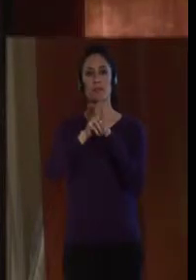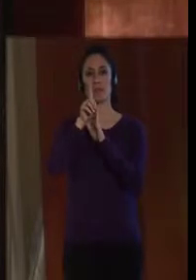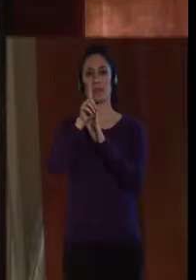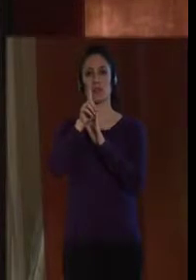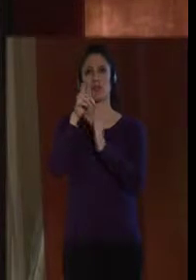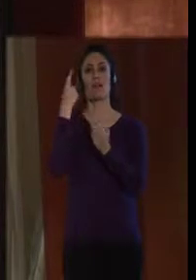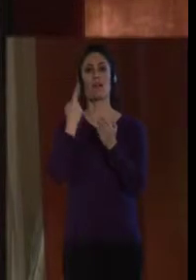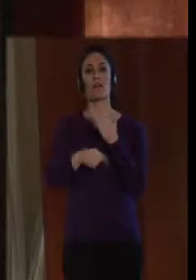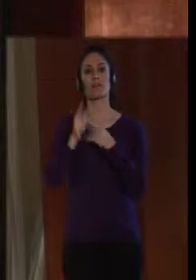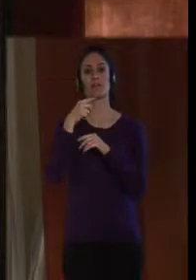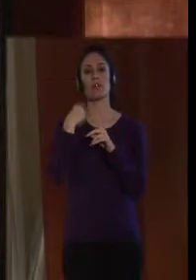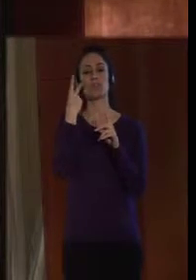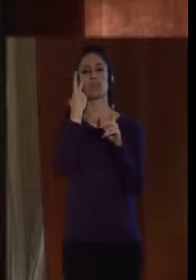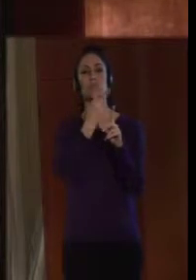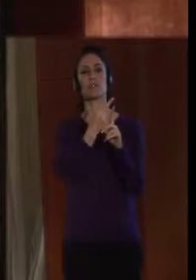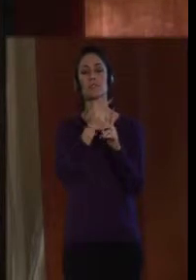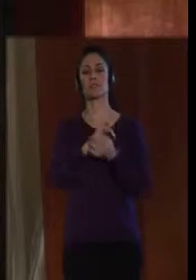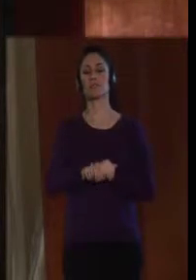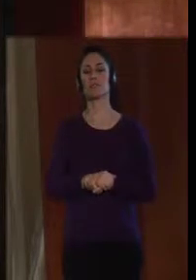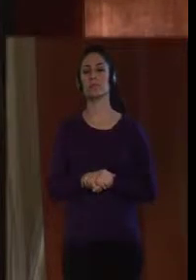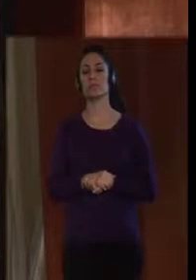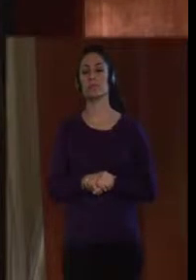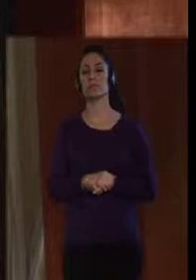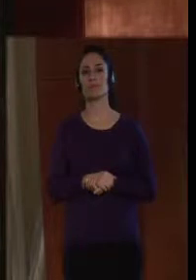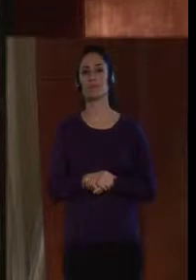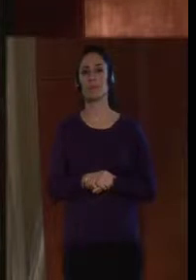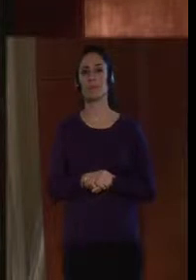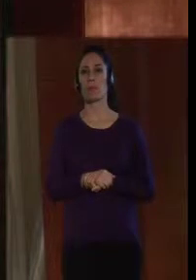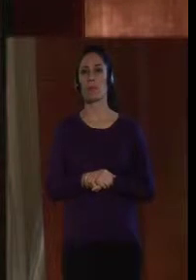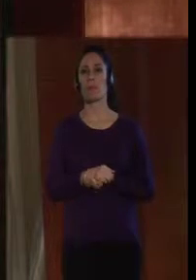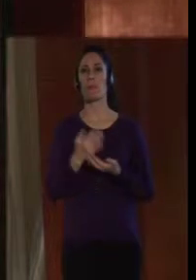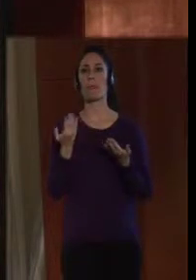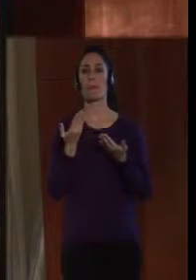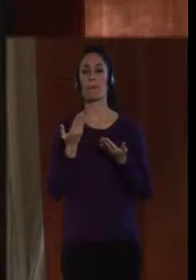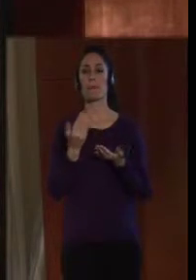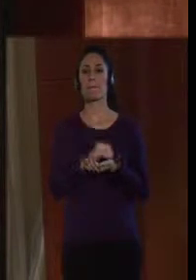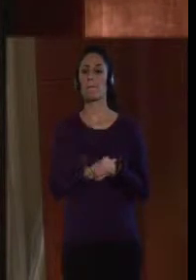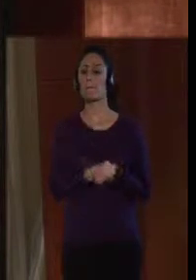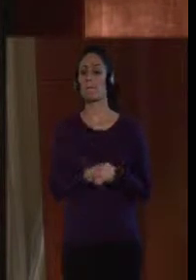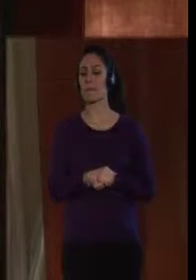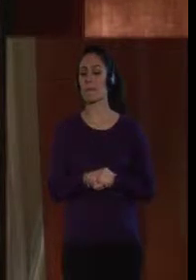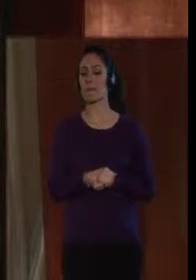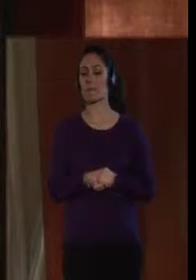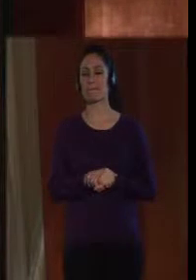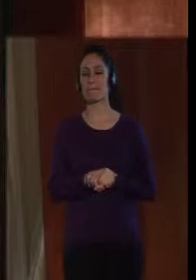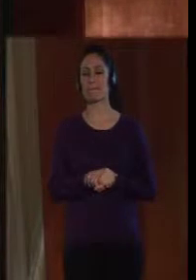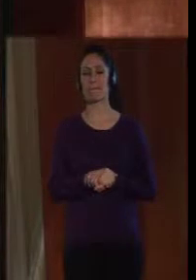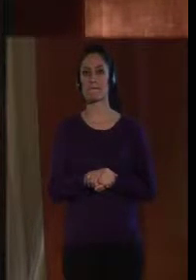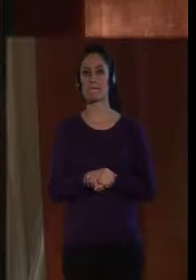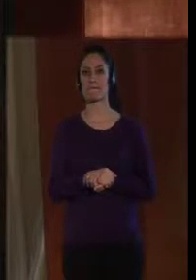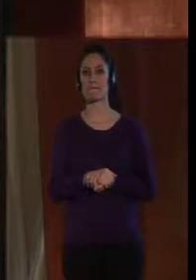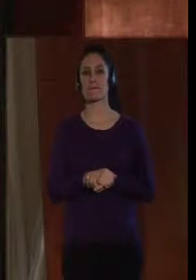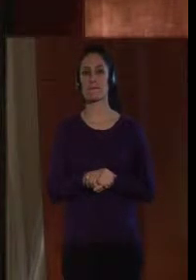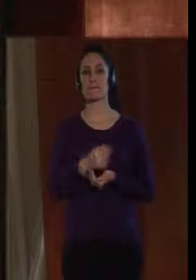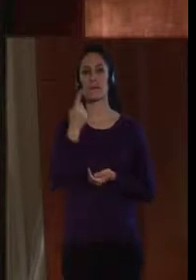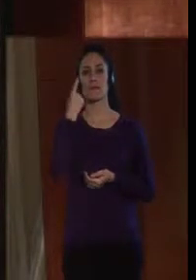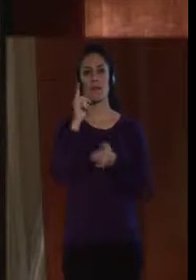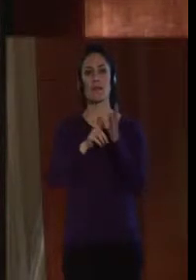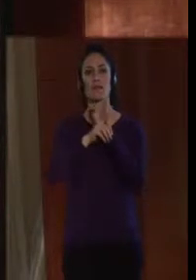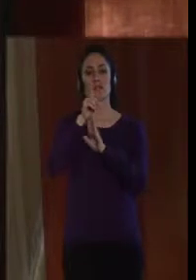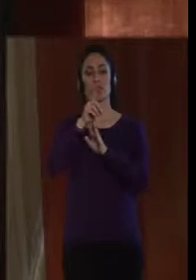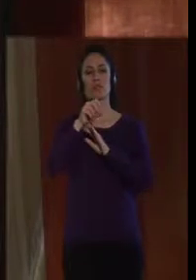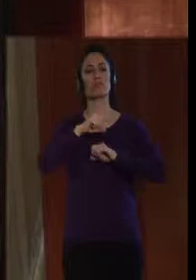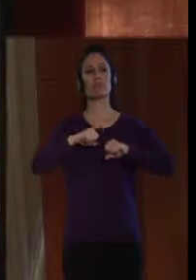de este desarrollo de la gestión del riesgo con una visión macro y micro, y